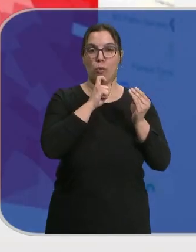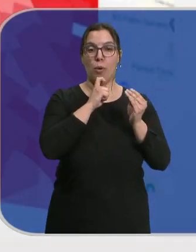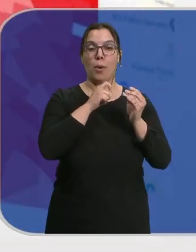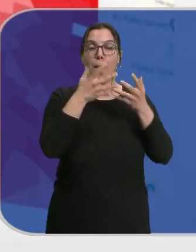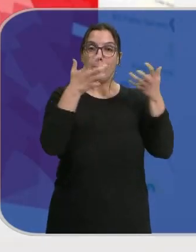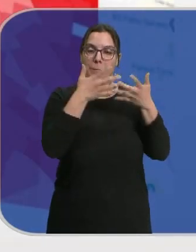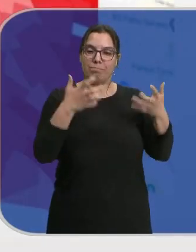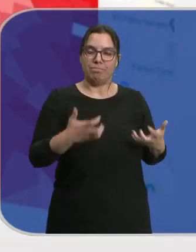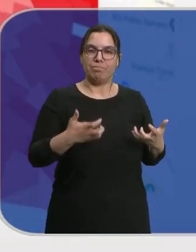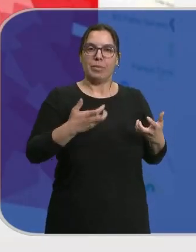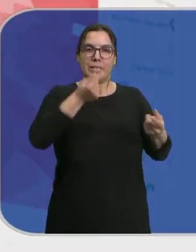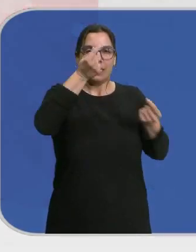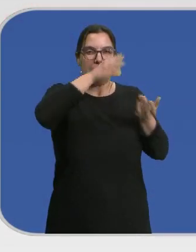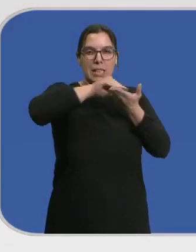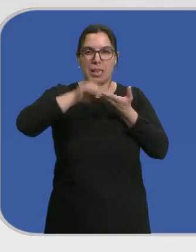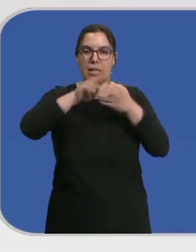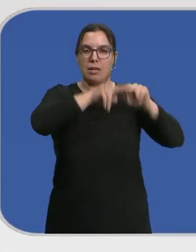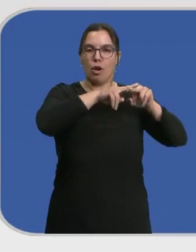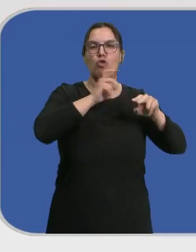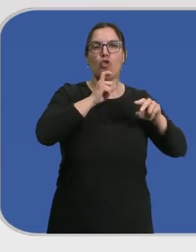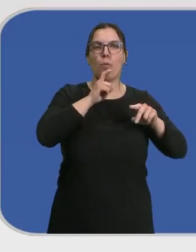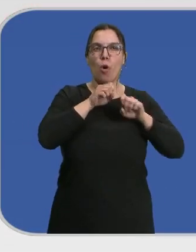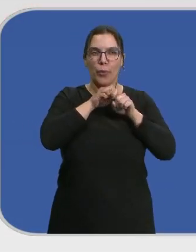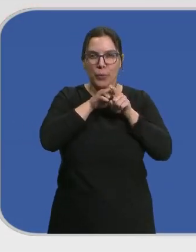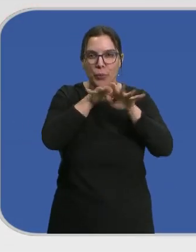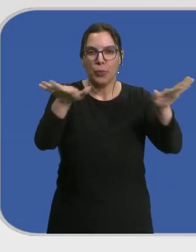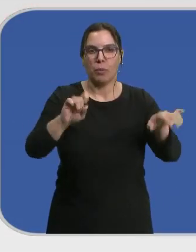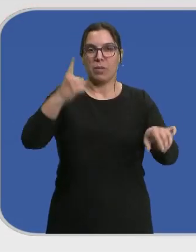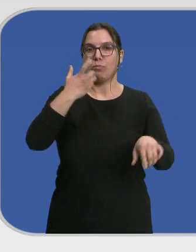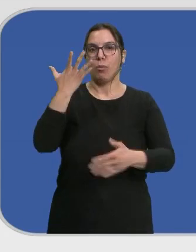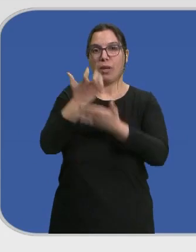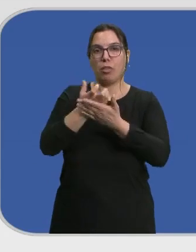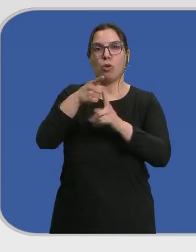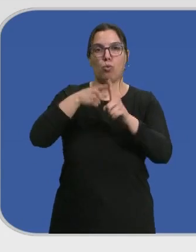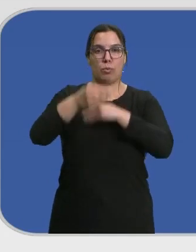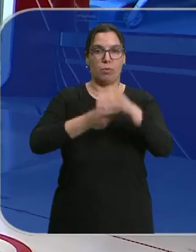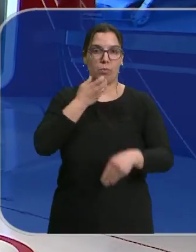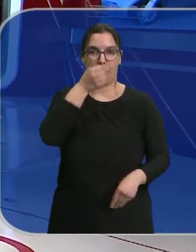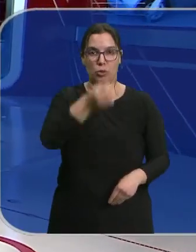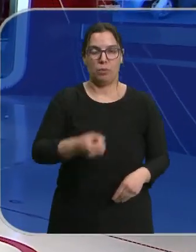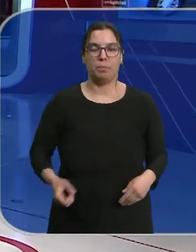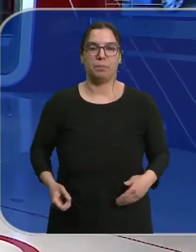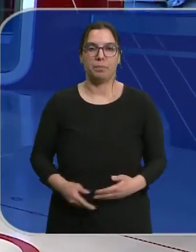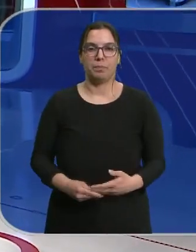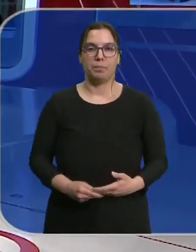sus mensajes analizando miles de datos, con aplicaciones como esta que utiliza el PSOE.